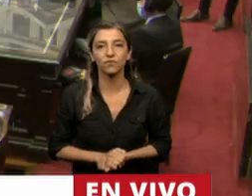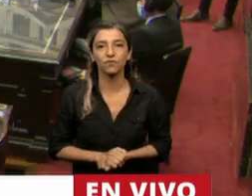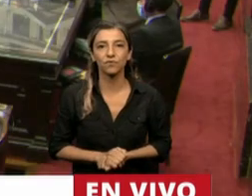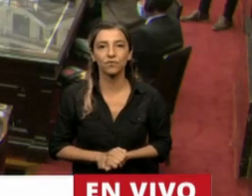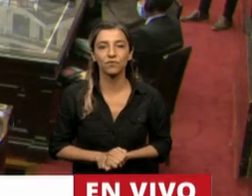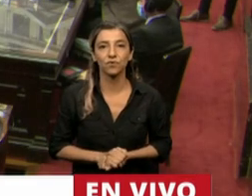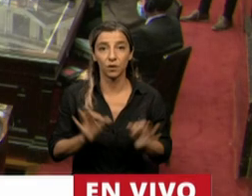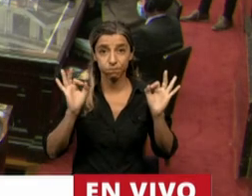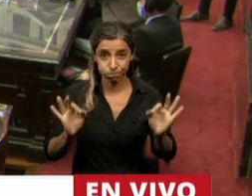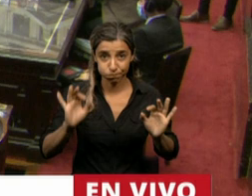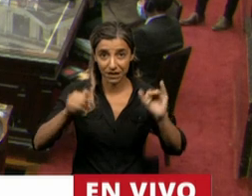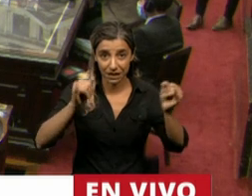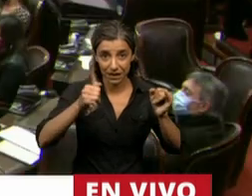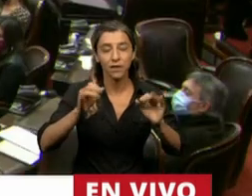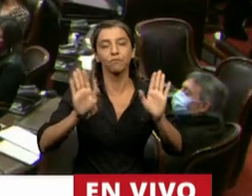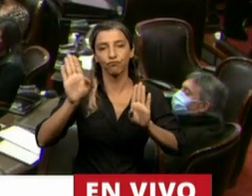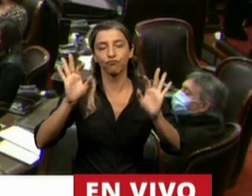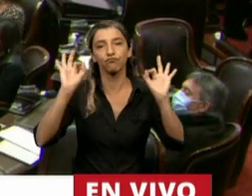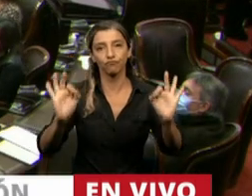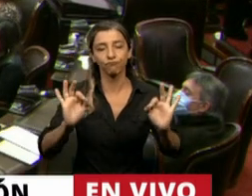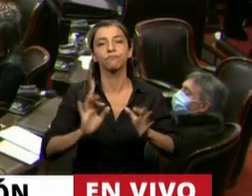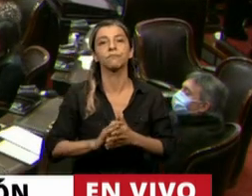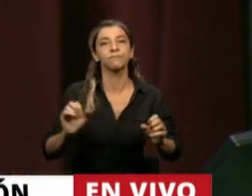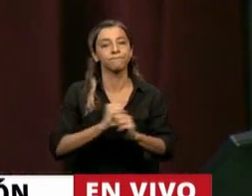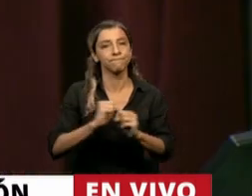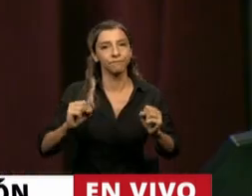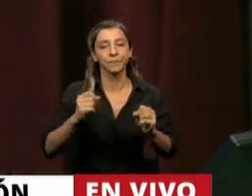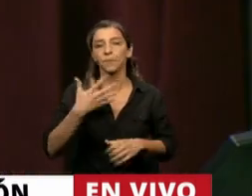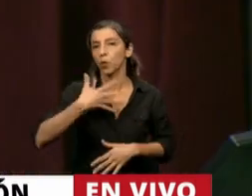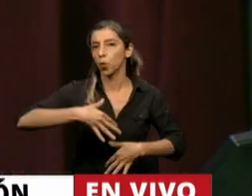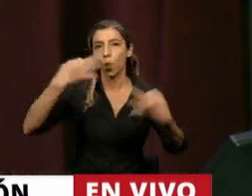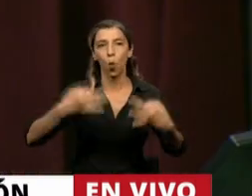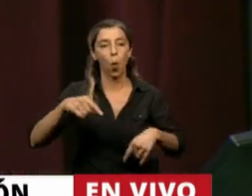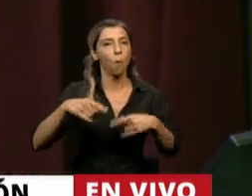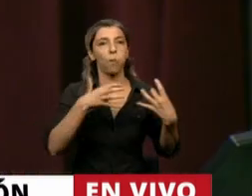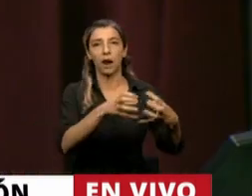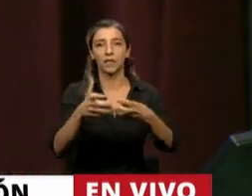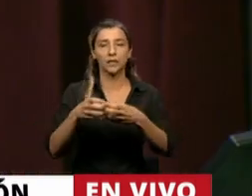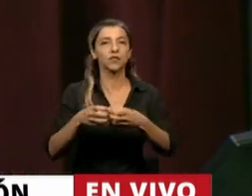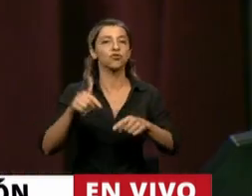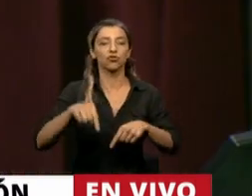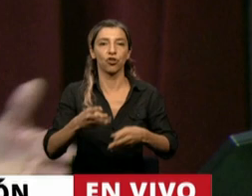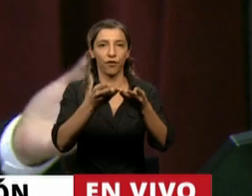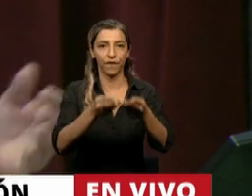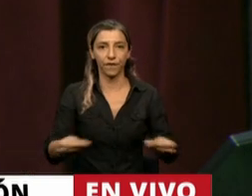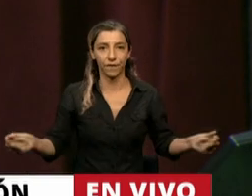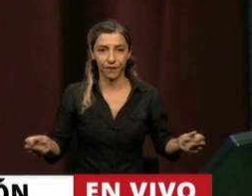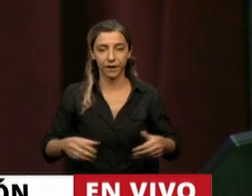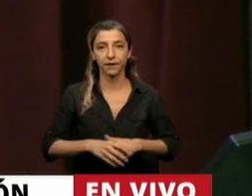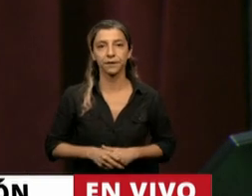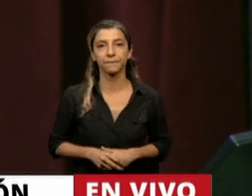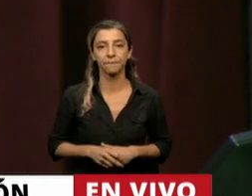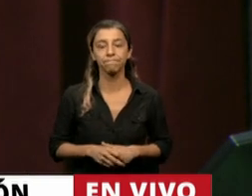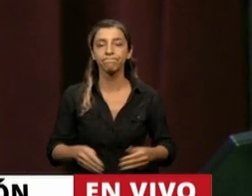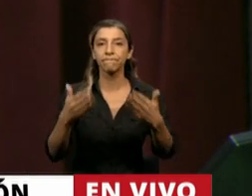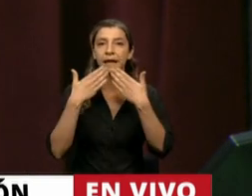diputadas resulta afirmativo cumplido el objetivo de esta sesión queda levantada la misma